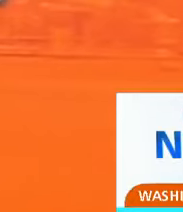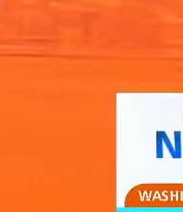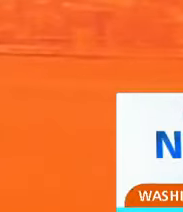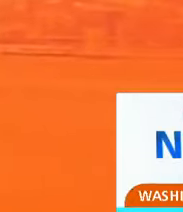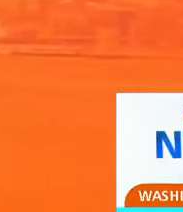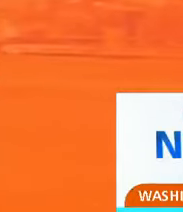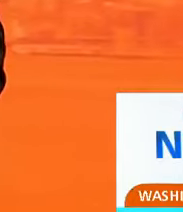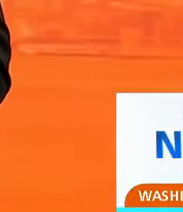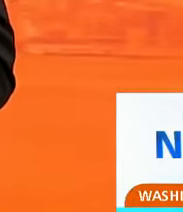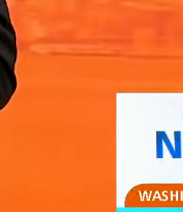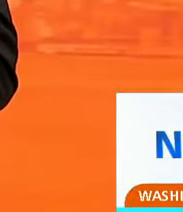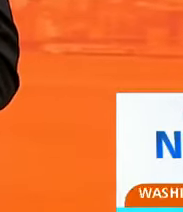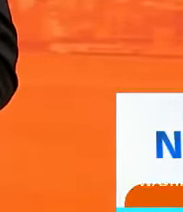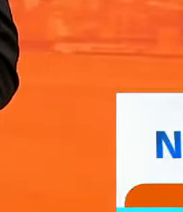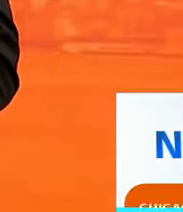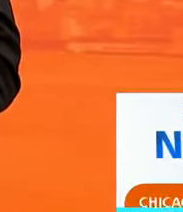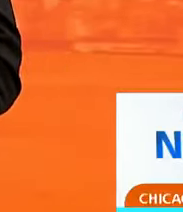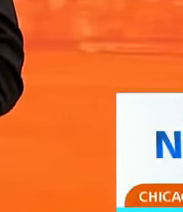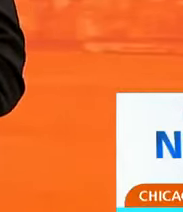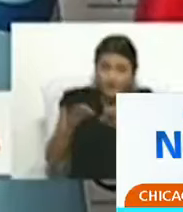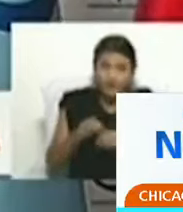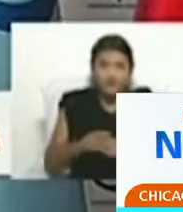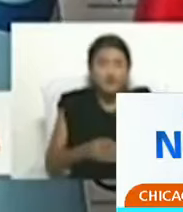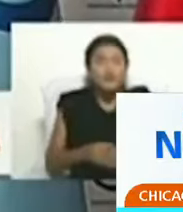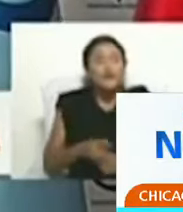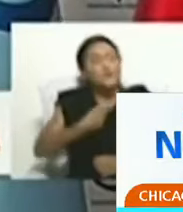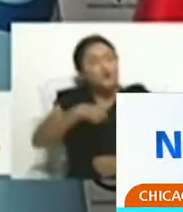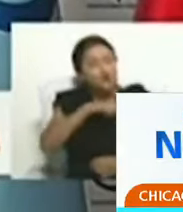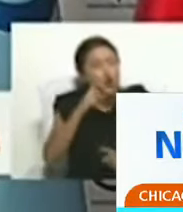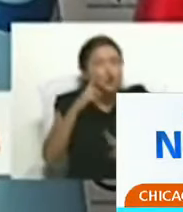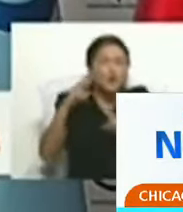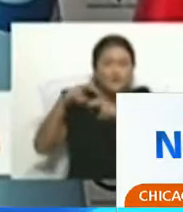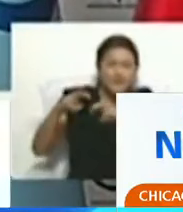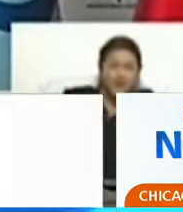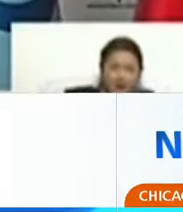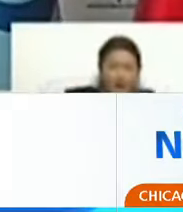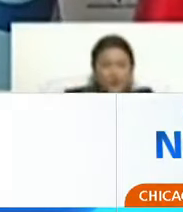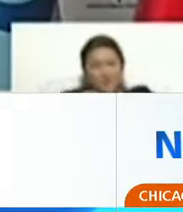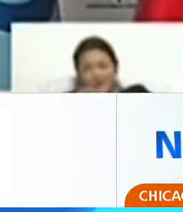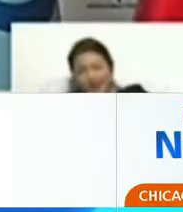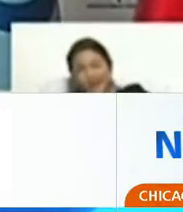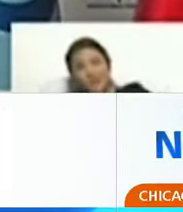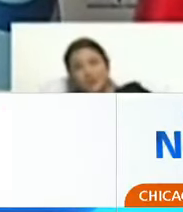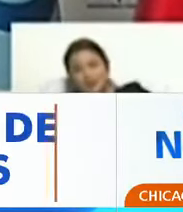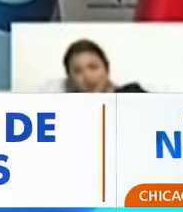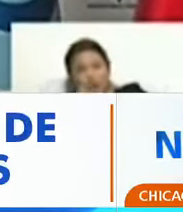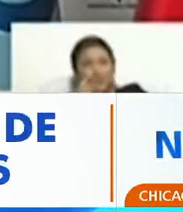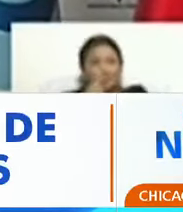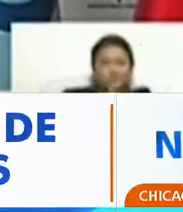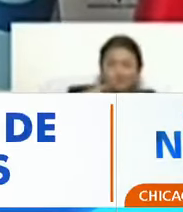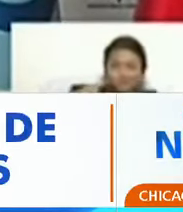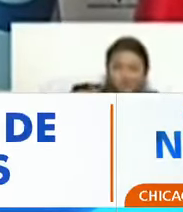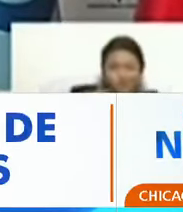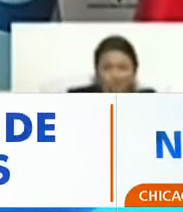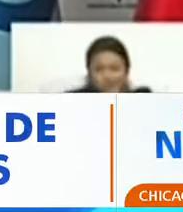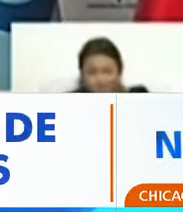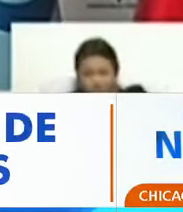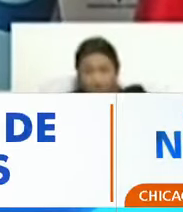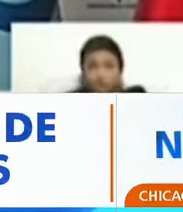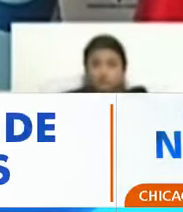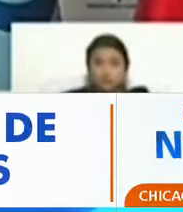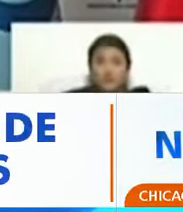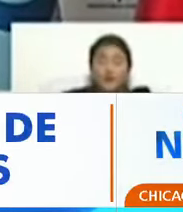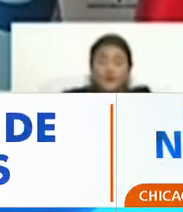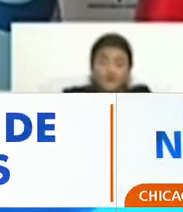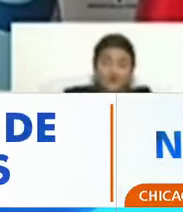iniciamos el fiscal general del régimen de Nicolás maduro en Venezuela emitió nuevas órdenes de captura contra civiles y militares en la lista aparecen los nombres de